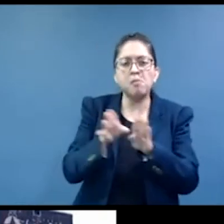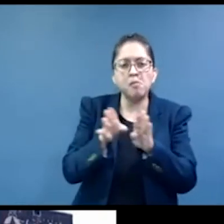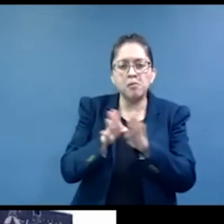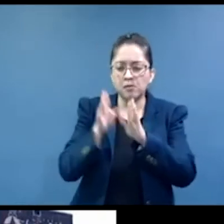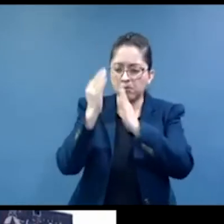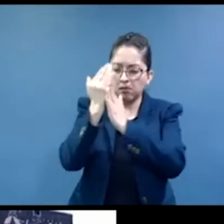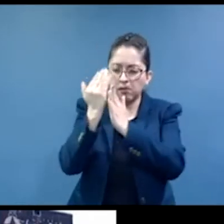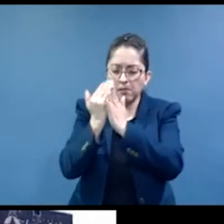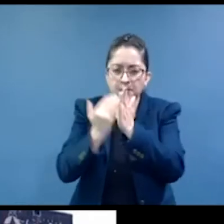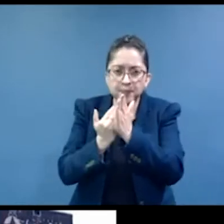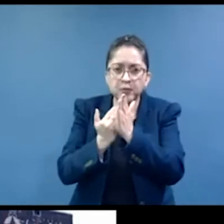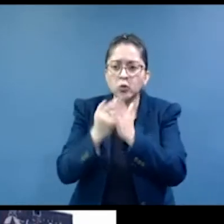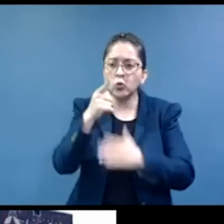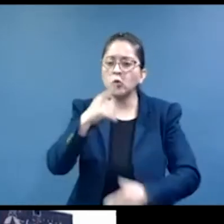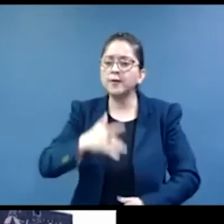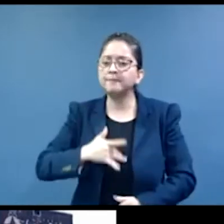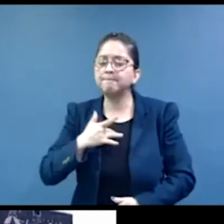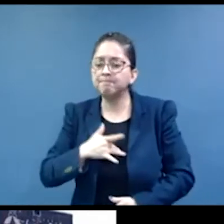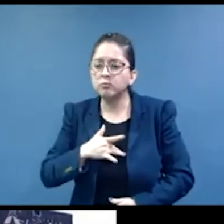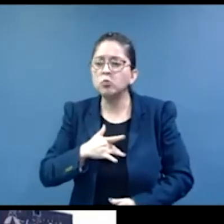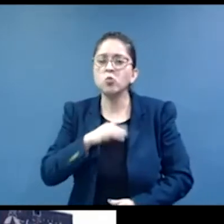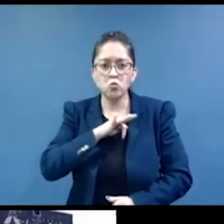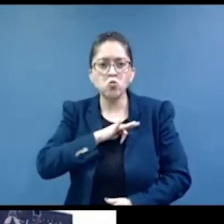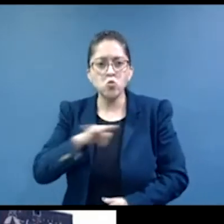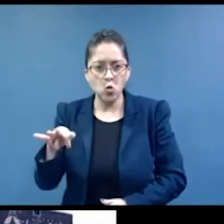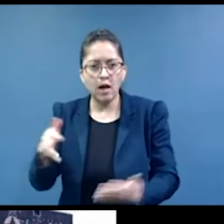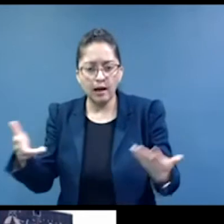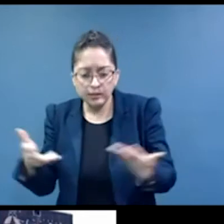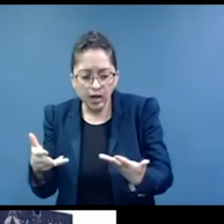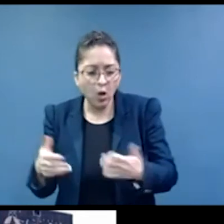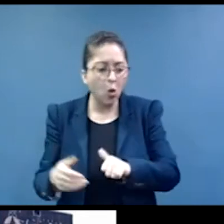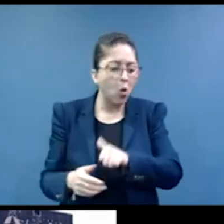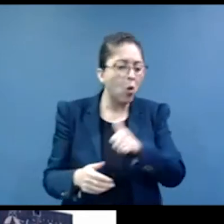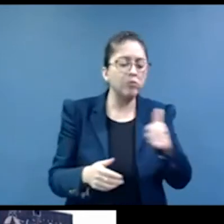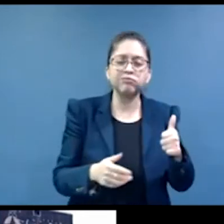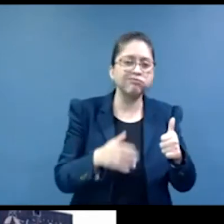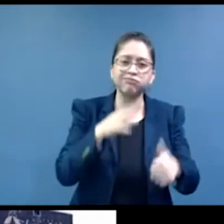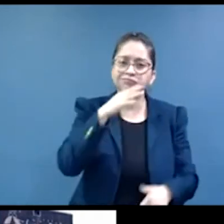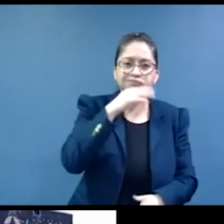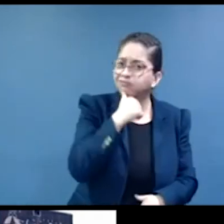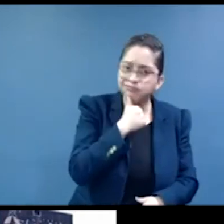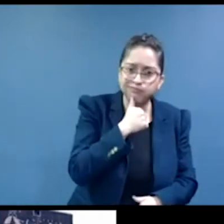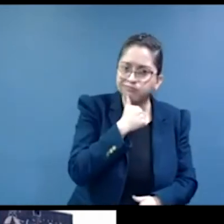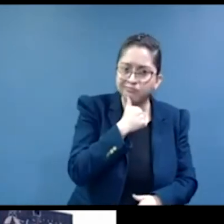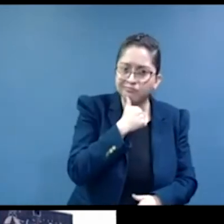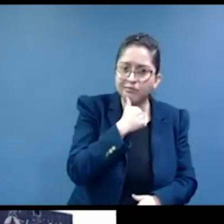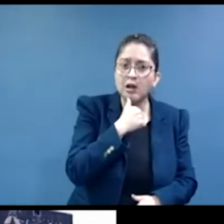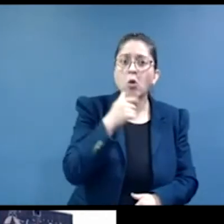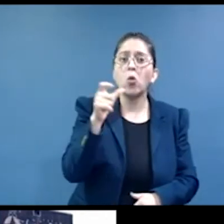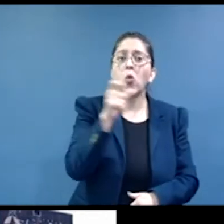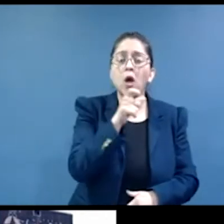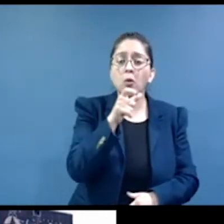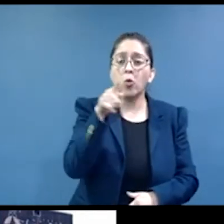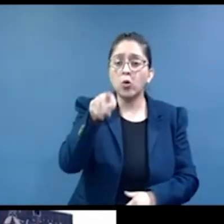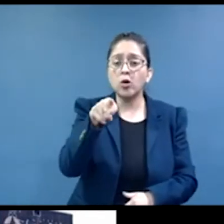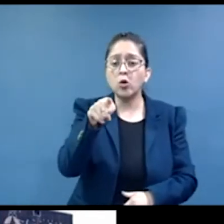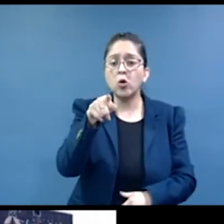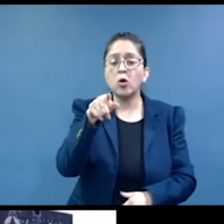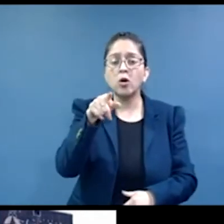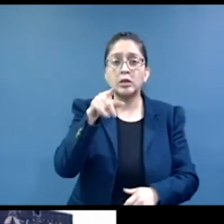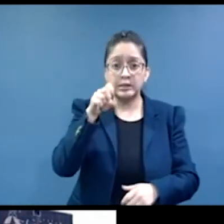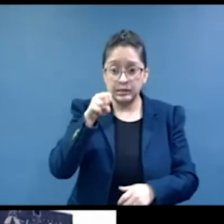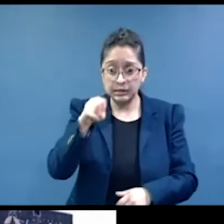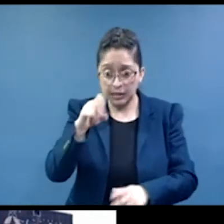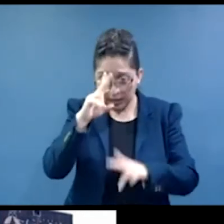respecto de cuándo sí, cuándo no y cómo se pueden afectar otros derechos, ¿no? Me parece muy interesante. Y para esta